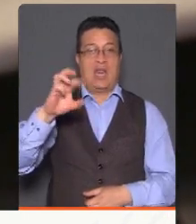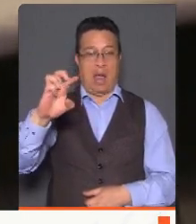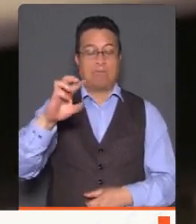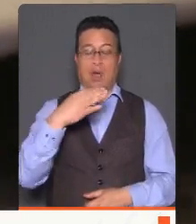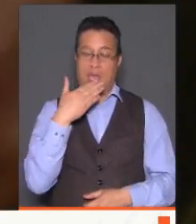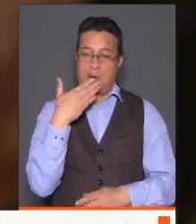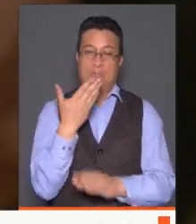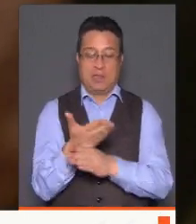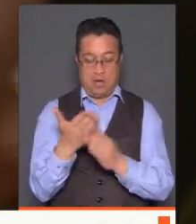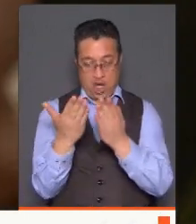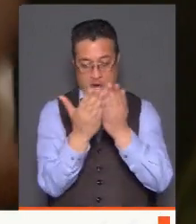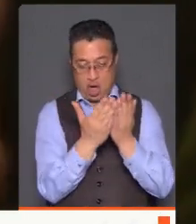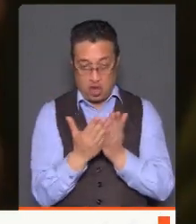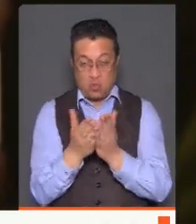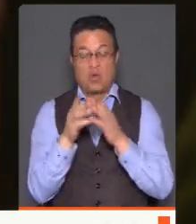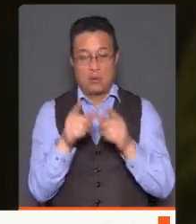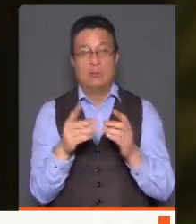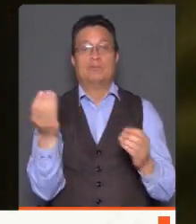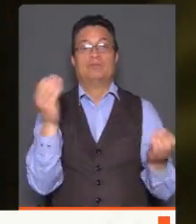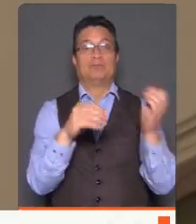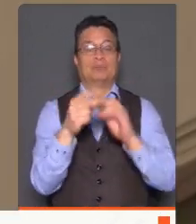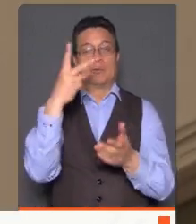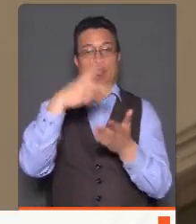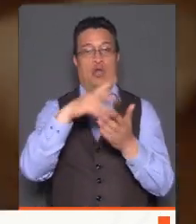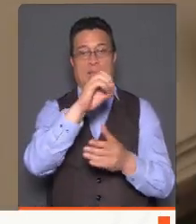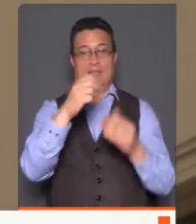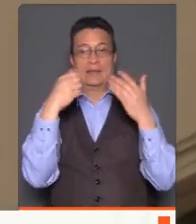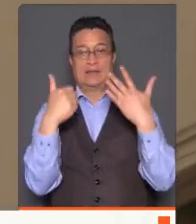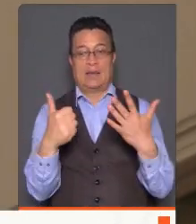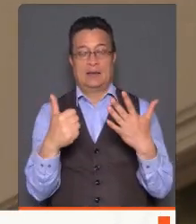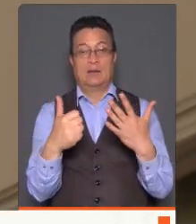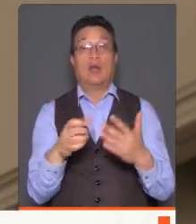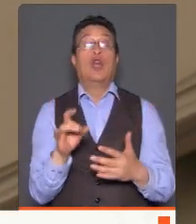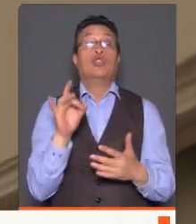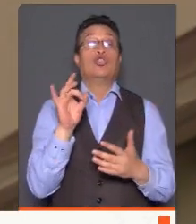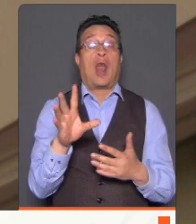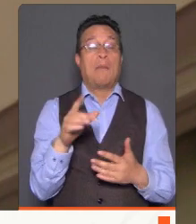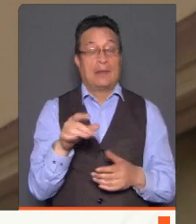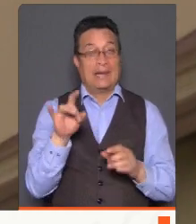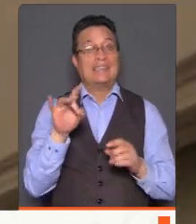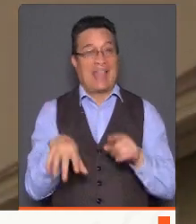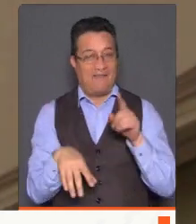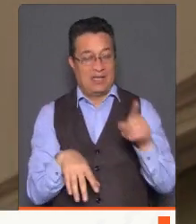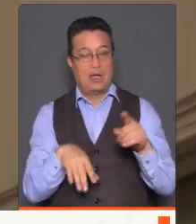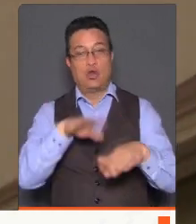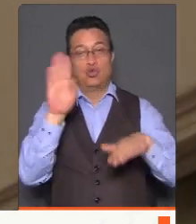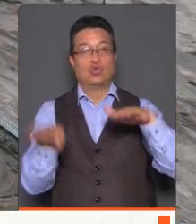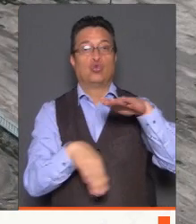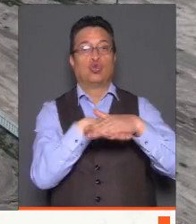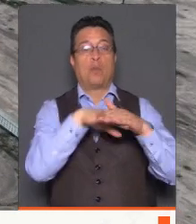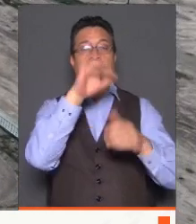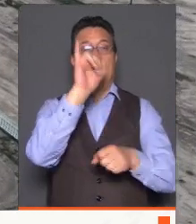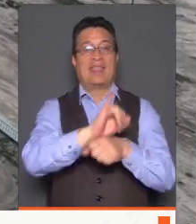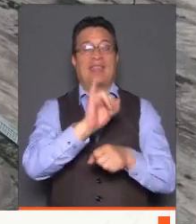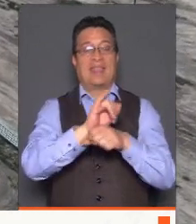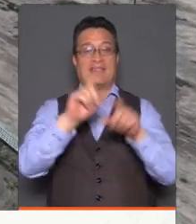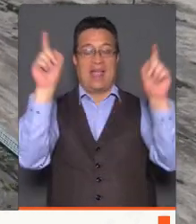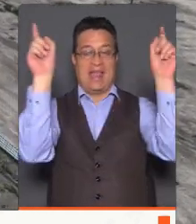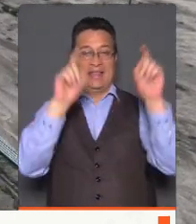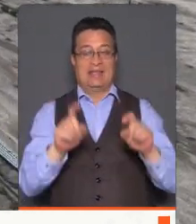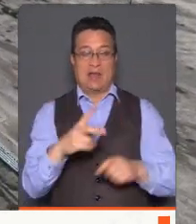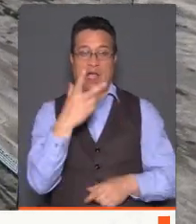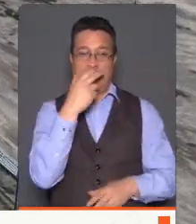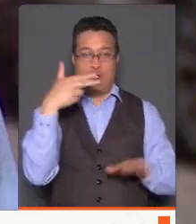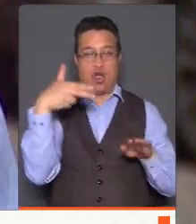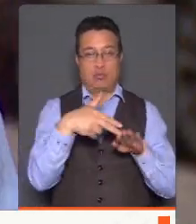de riesgos elaborado el 2006 y del que solo tenía conocimiento la Superintendencia de Electricidad y